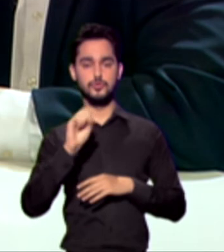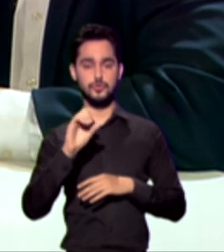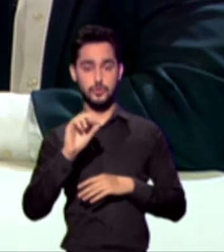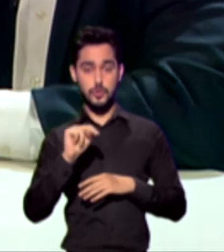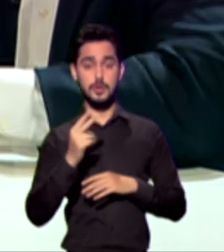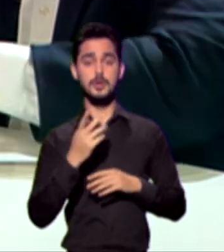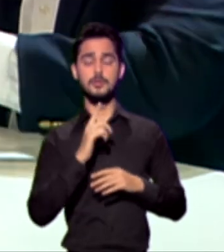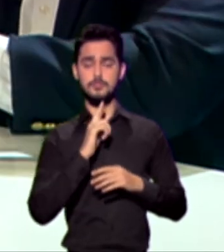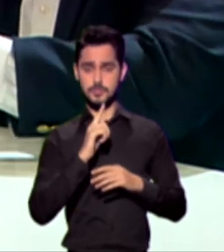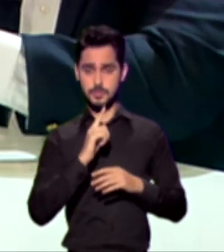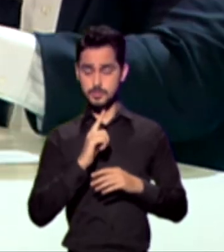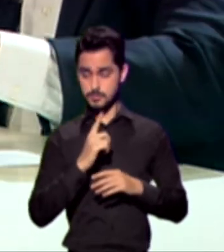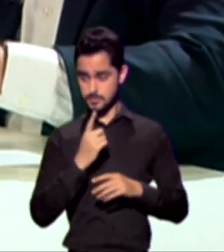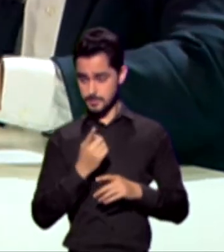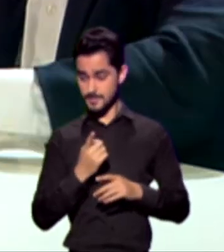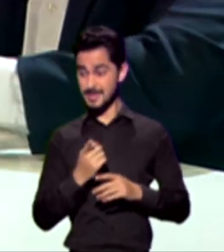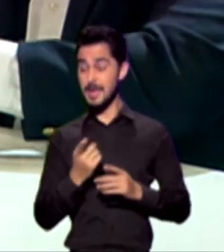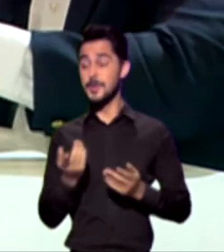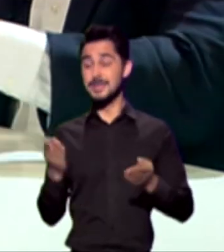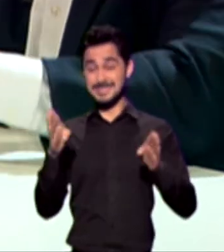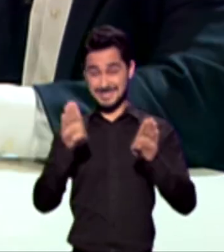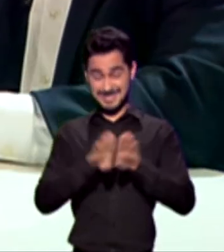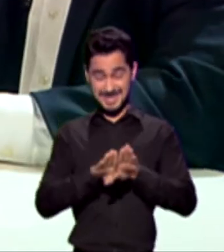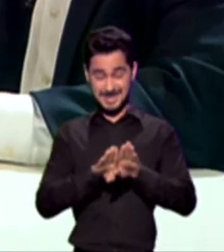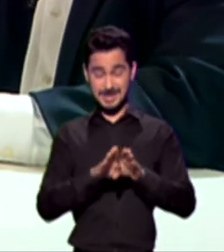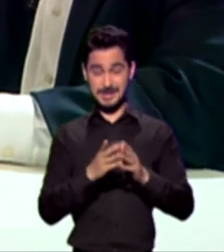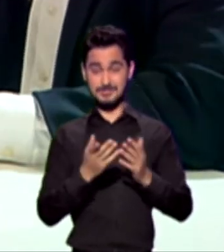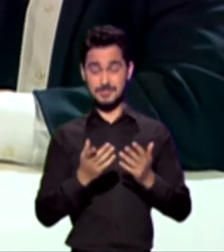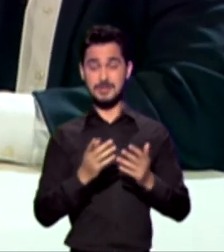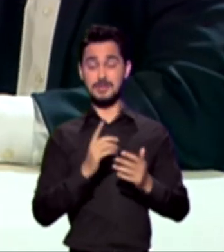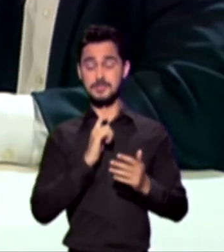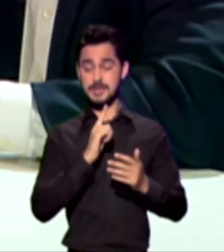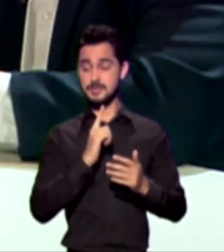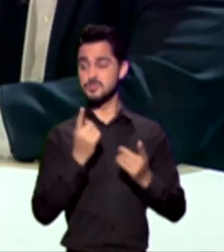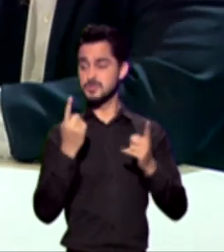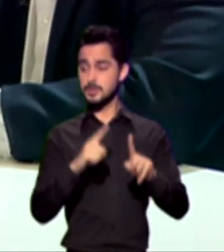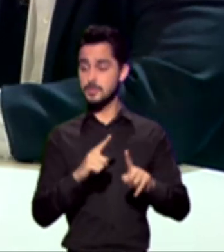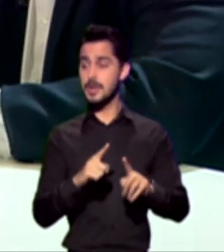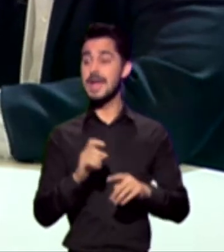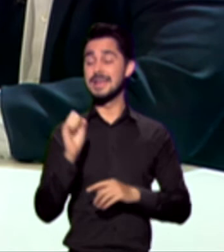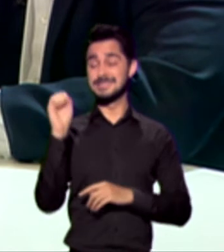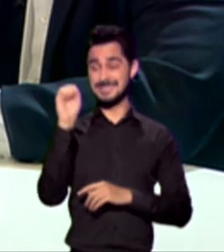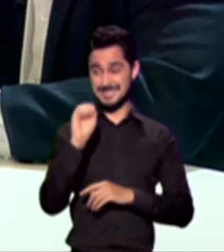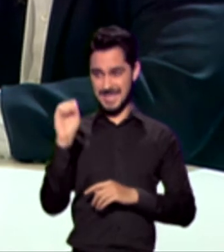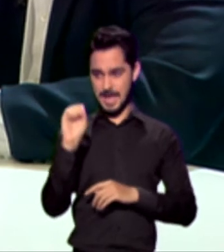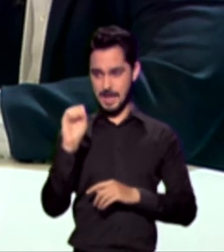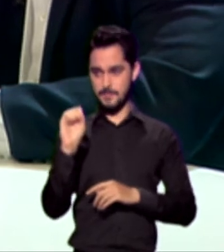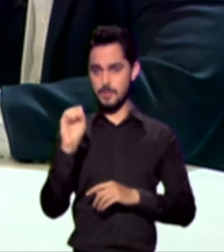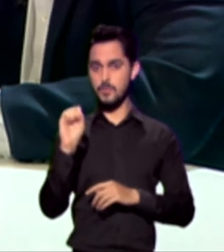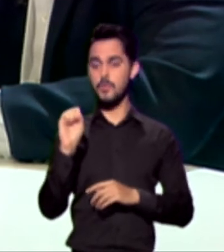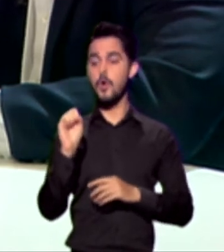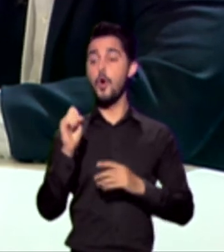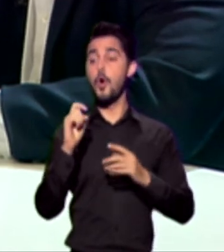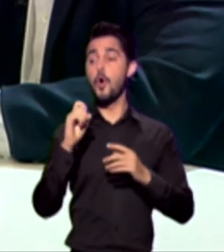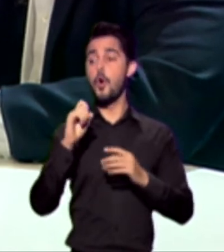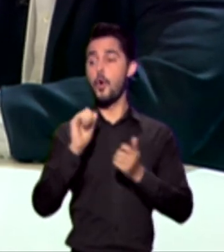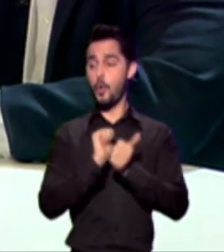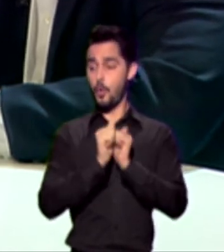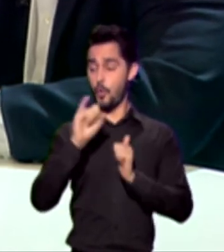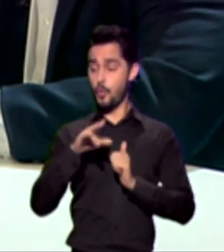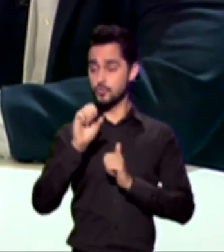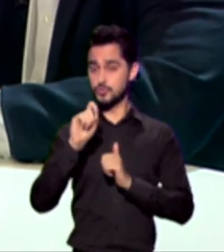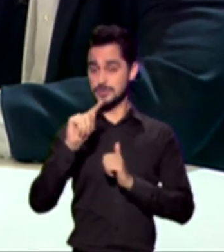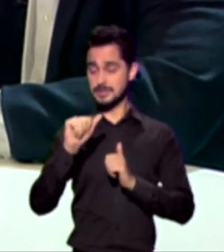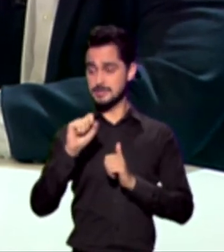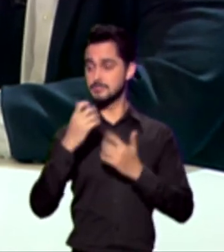en el Paseo Litoral. Pero el cierre de las justas y el gran fiesta será el sábado después de las justas de la LAI. Licenciado, gracias